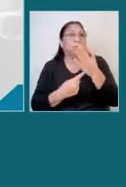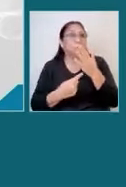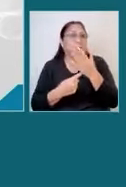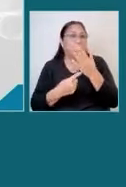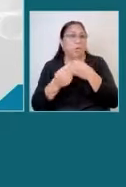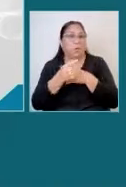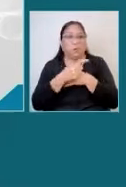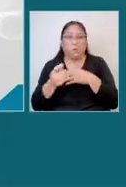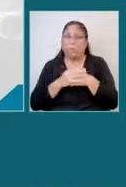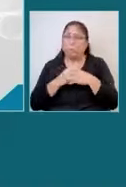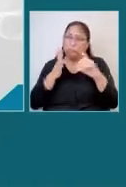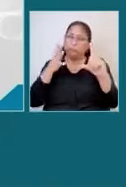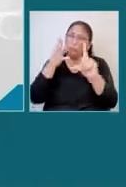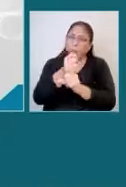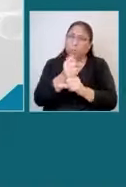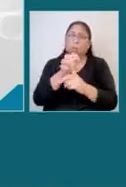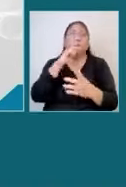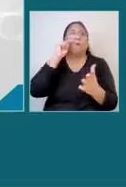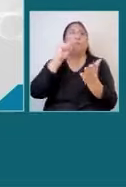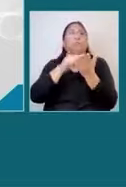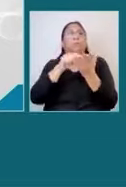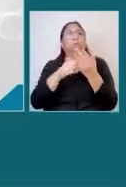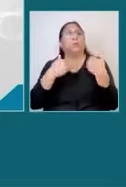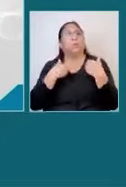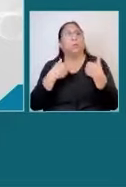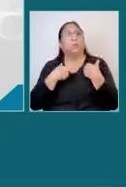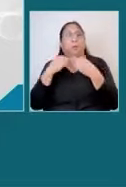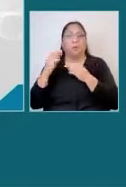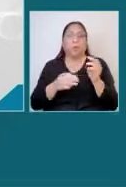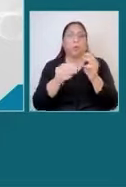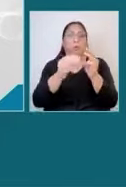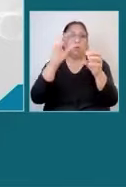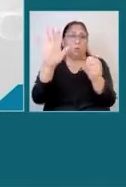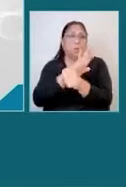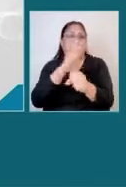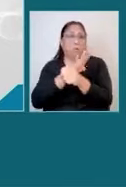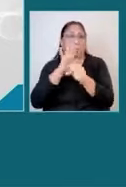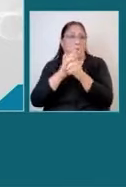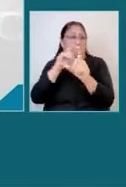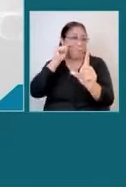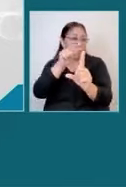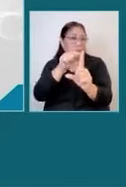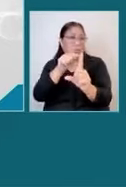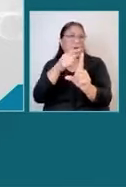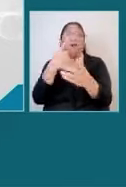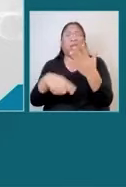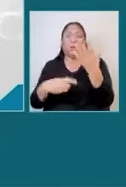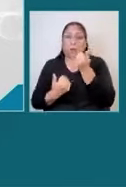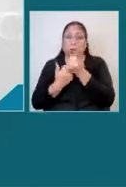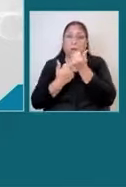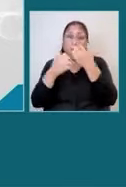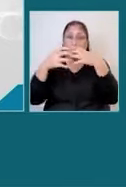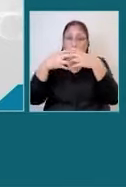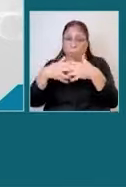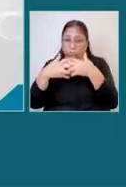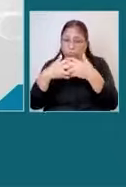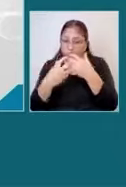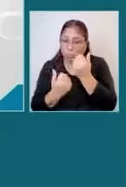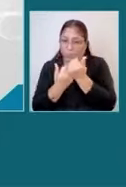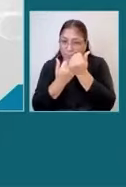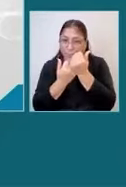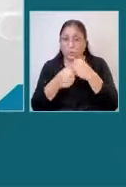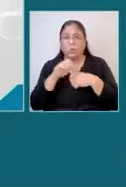estrategia, para lograr esto, se cuenta con una estrategia integral dirigida tanto al apoyo de emprendedores,